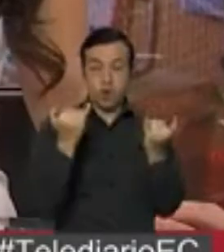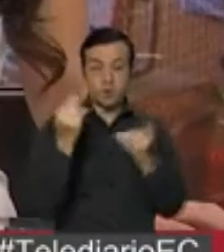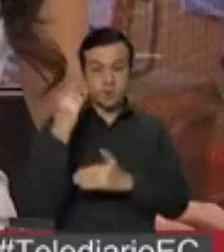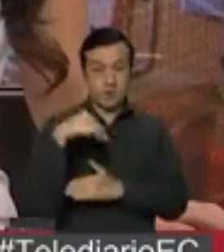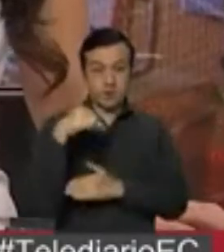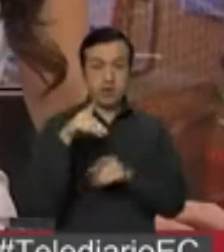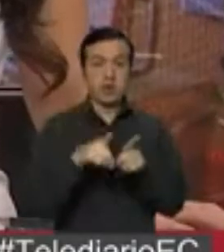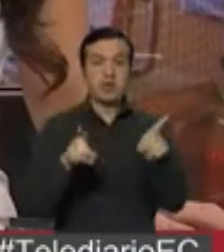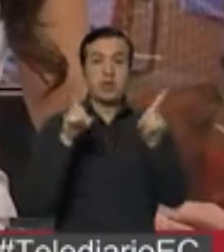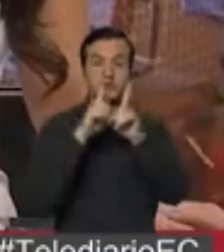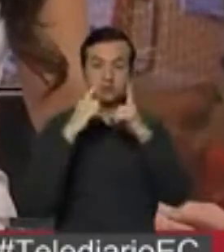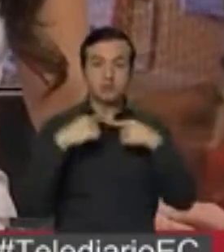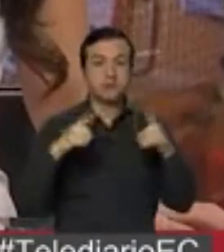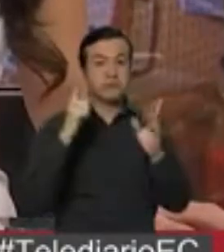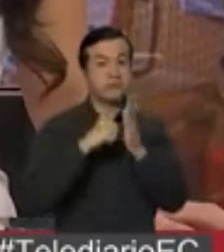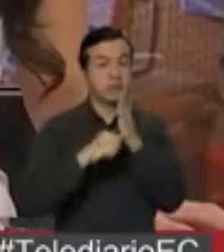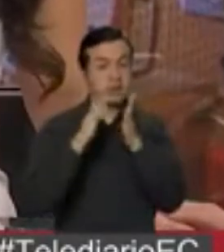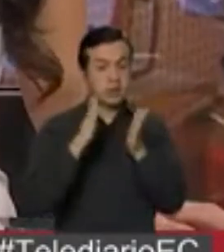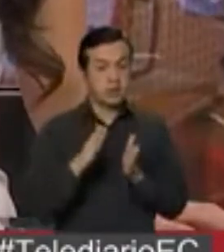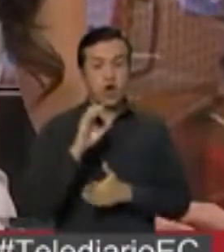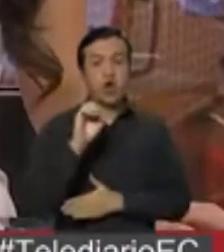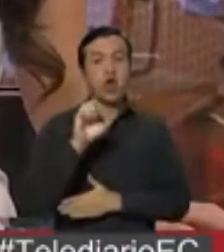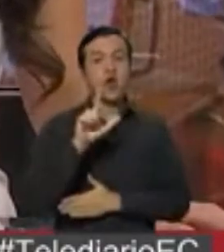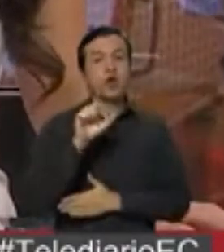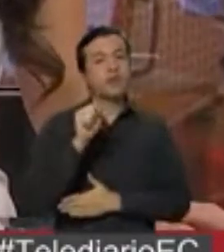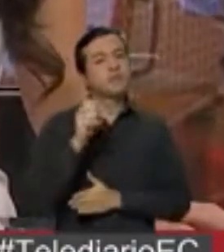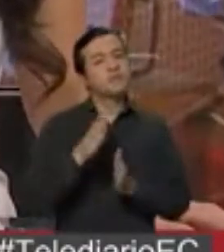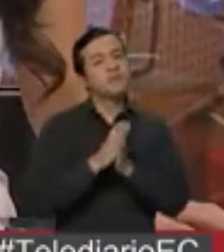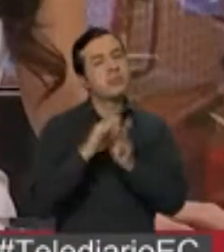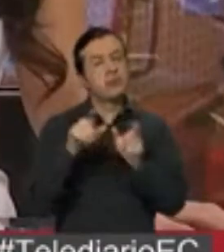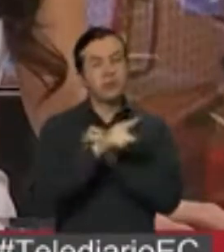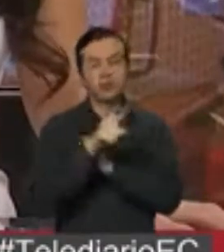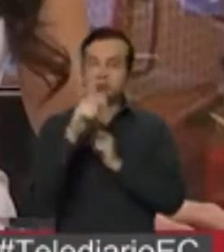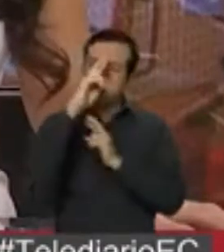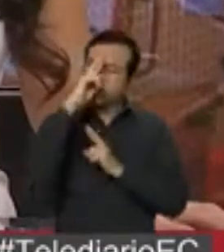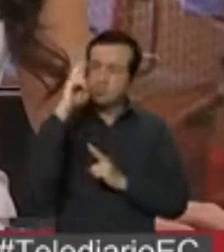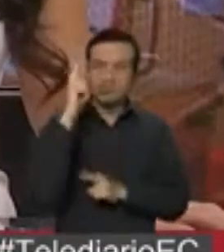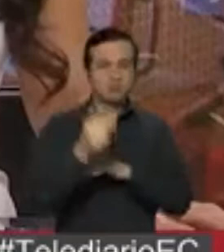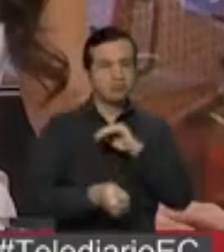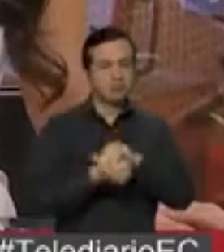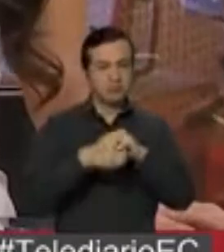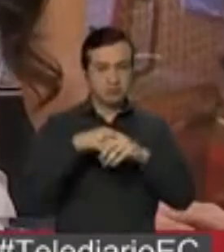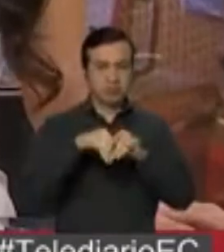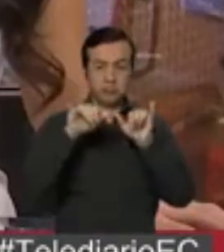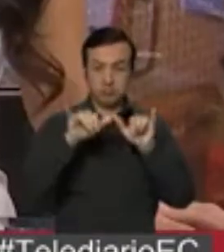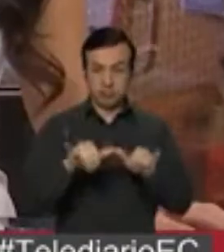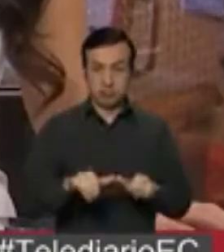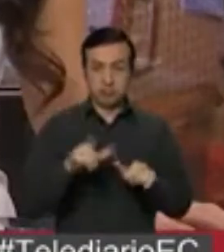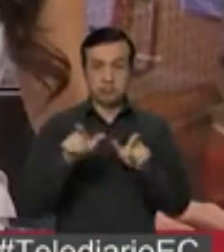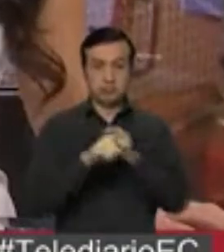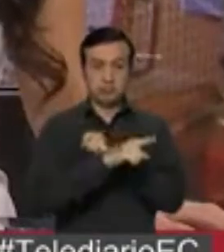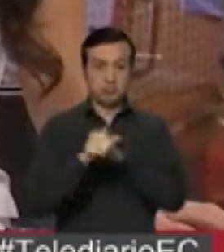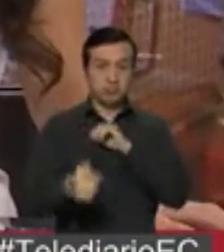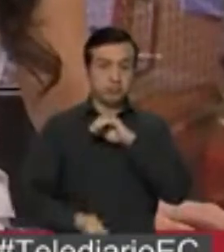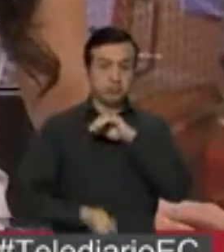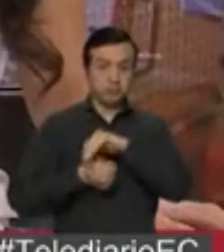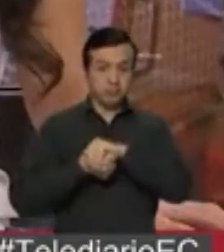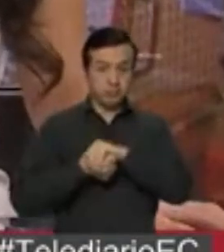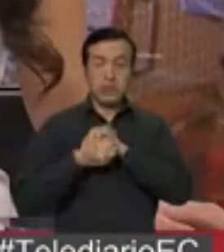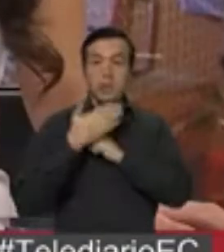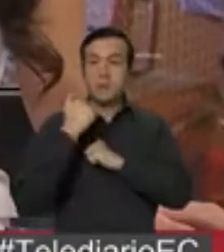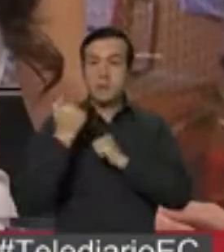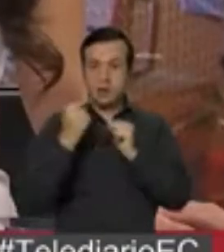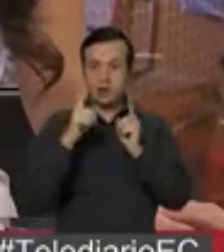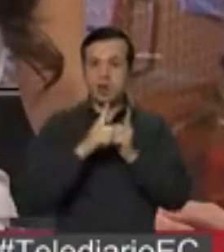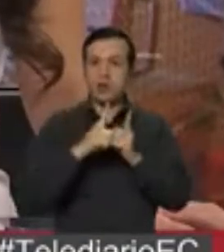miércoles. La ministra Alexandra Ocles pidió mayor disciplina a los ecuatorianos para pasar de la etapa de aislamiento a la de distanciamiento